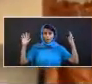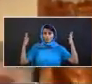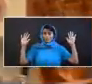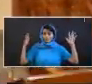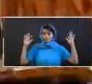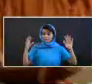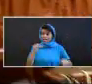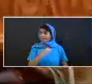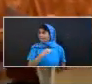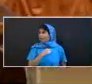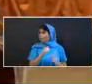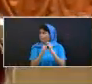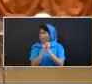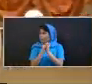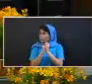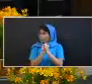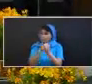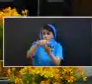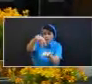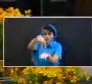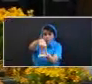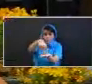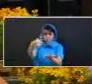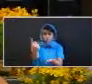Quiero, por favor, que todos se pongan de pie.